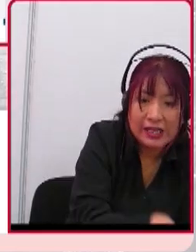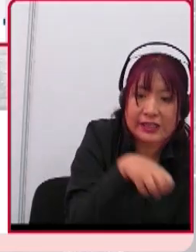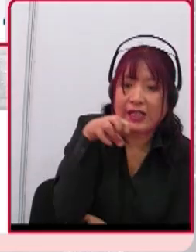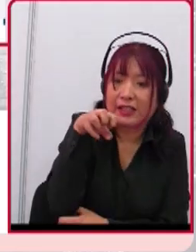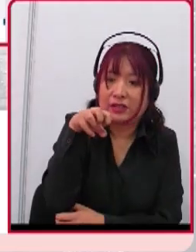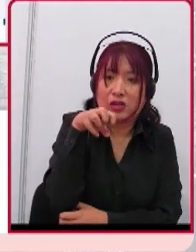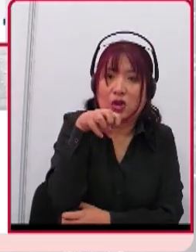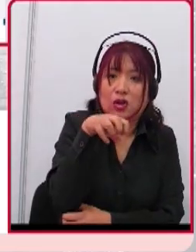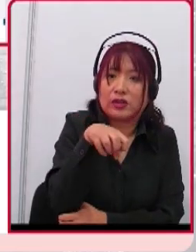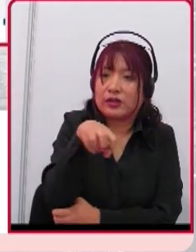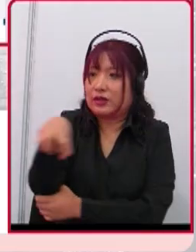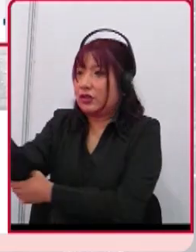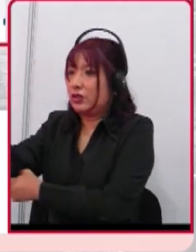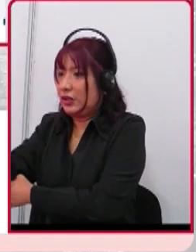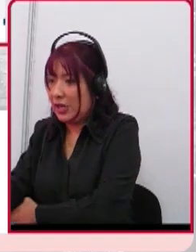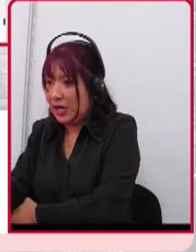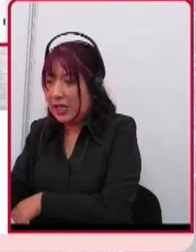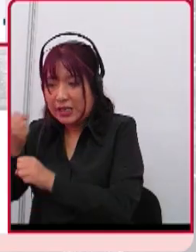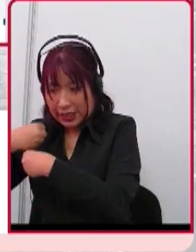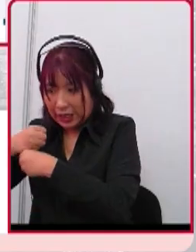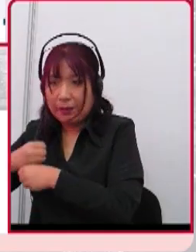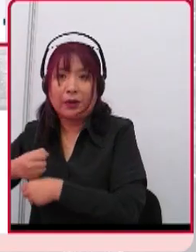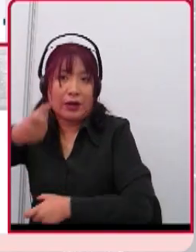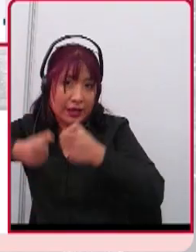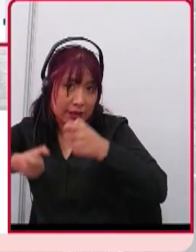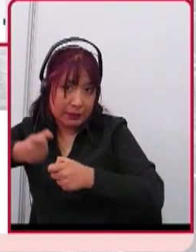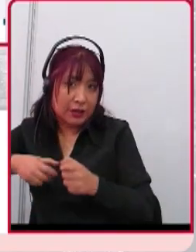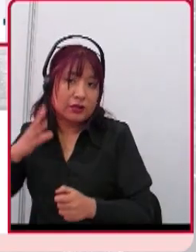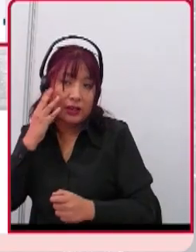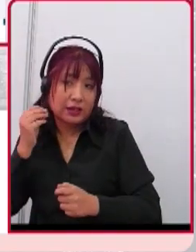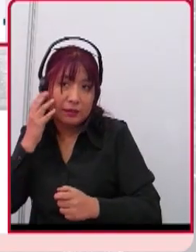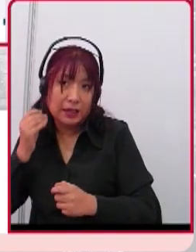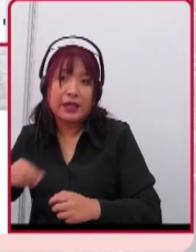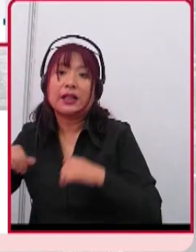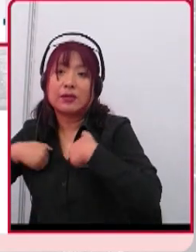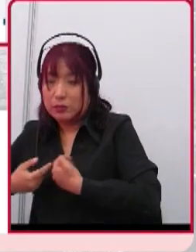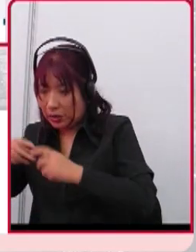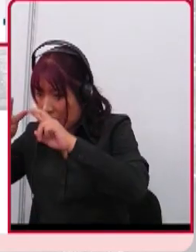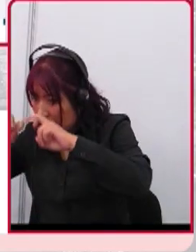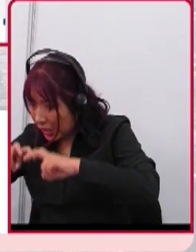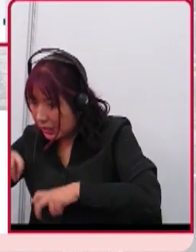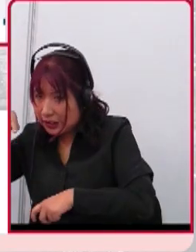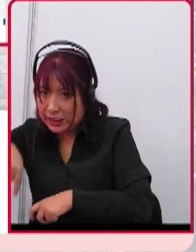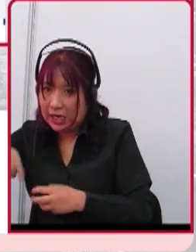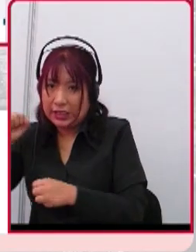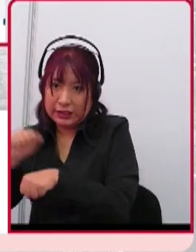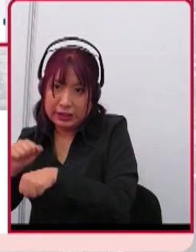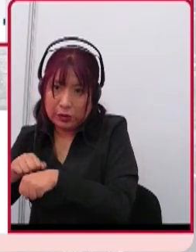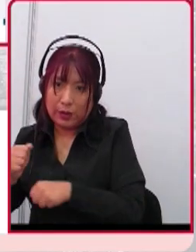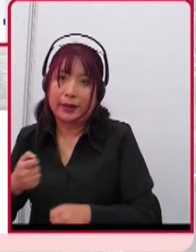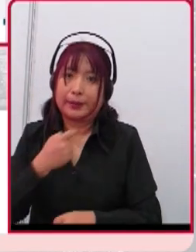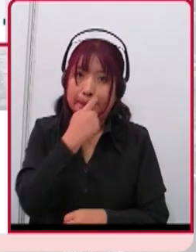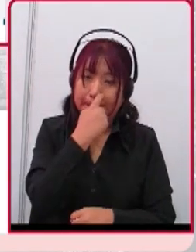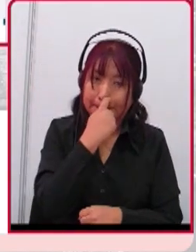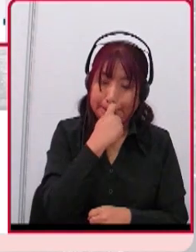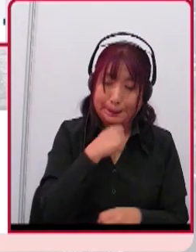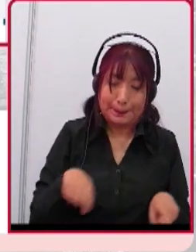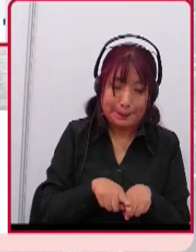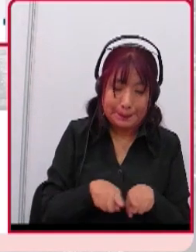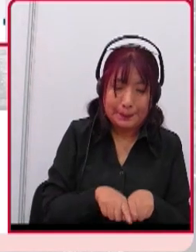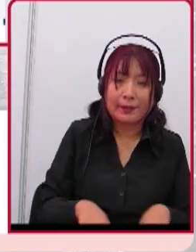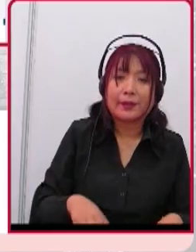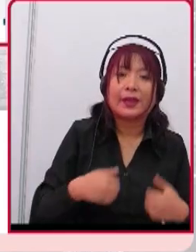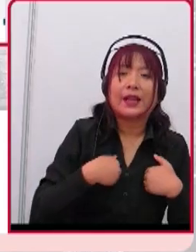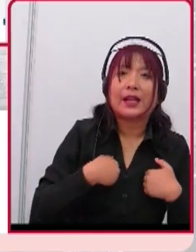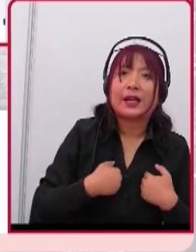geólogo pueda de manera detallada analizar cada una de estas muestras. Además, tenemos unos resultados claves que va a